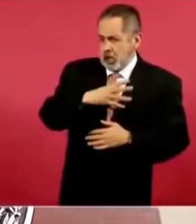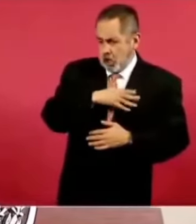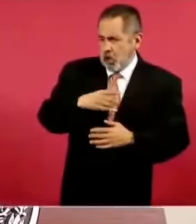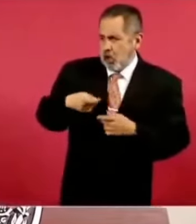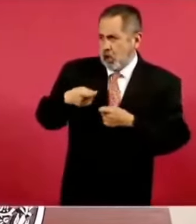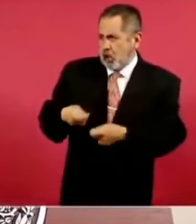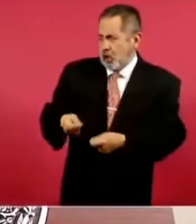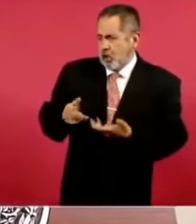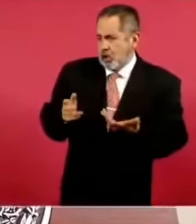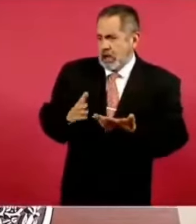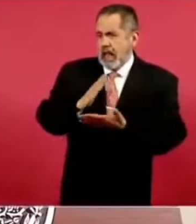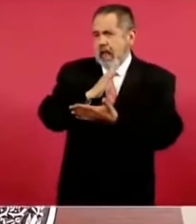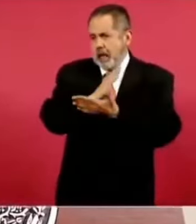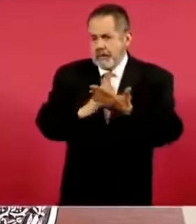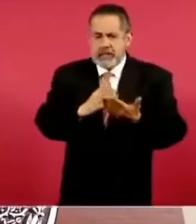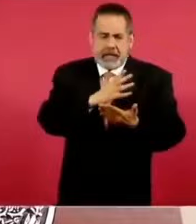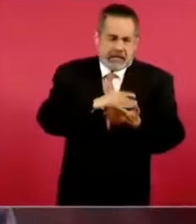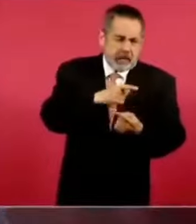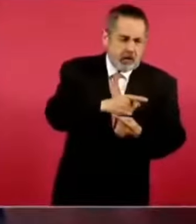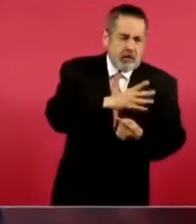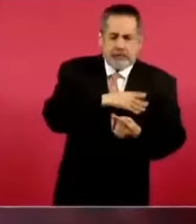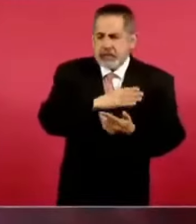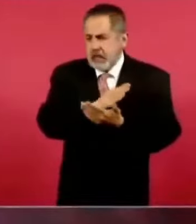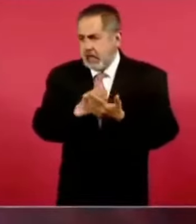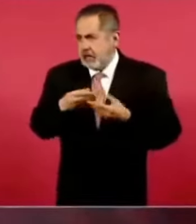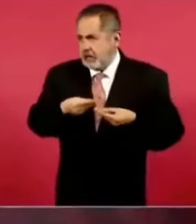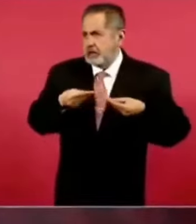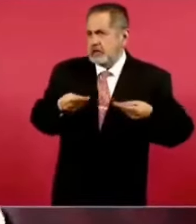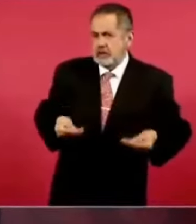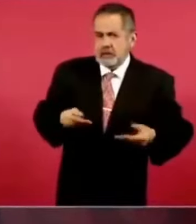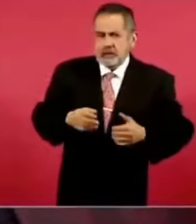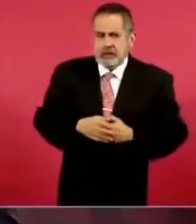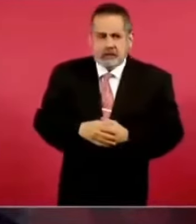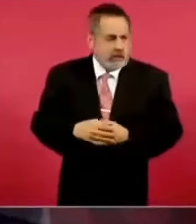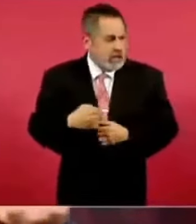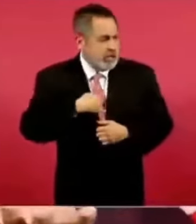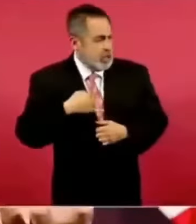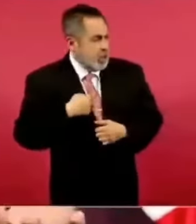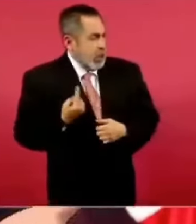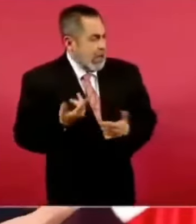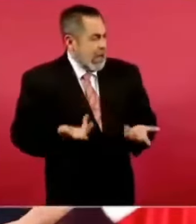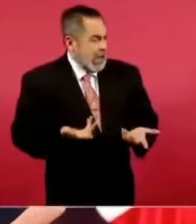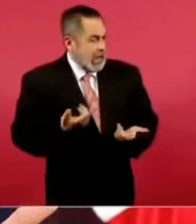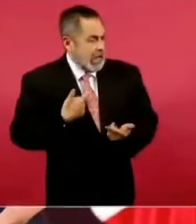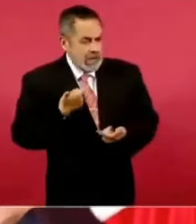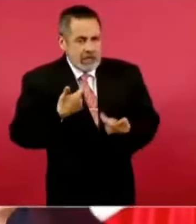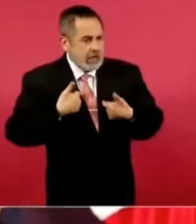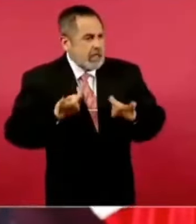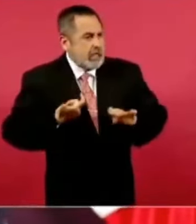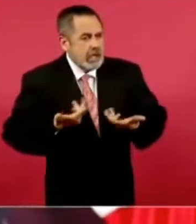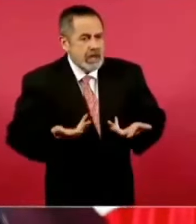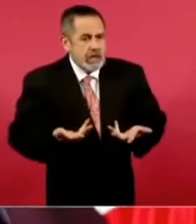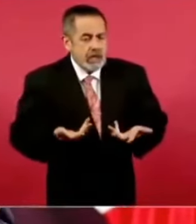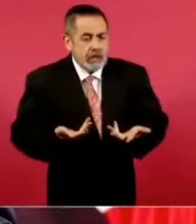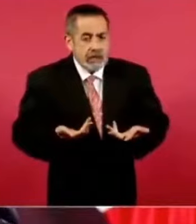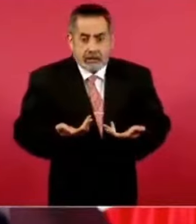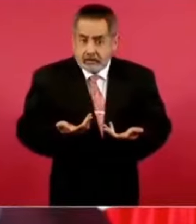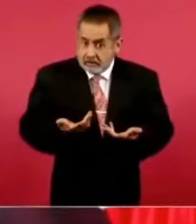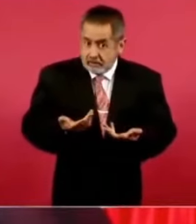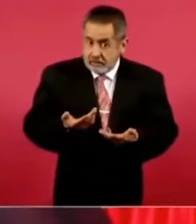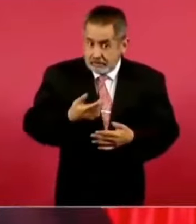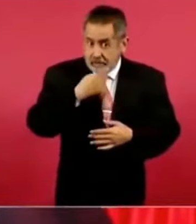la mitad para uno y la mitad para el otro. ¿Y a mí qué? Le dice la señora,